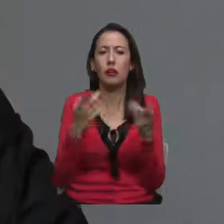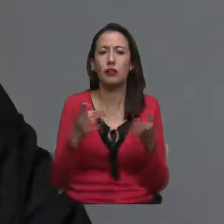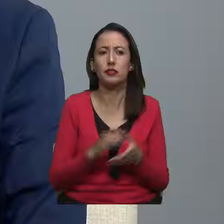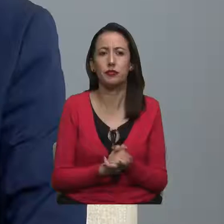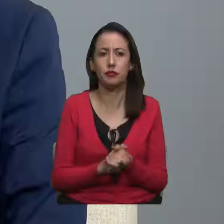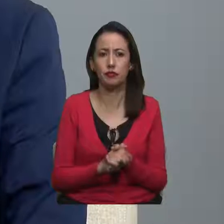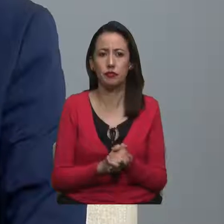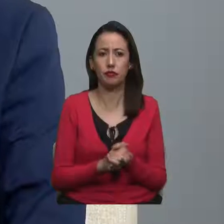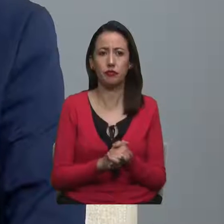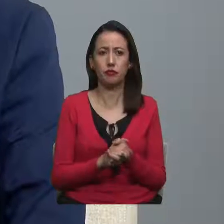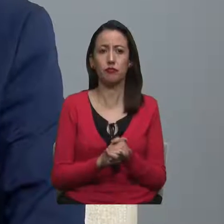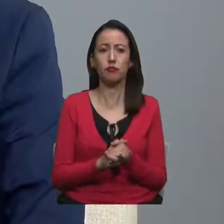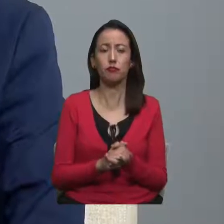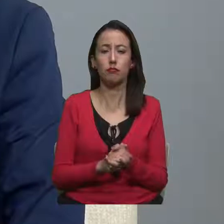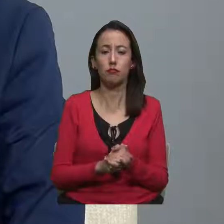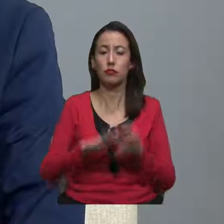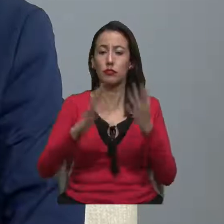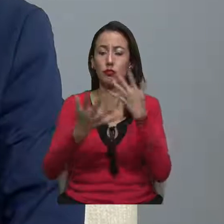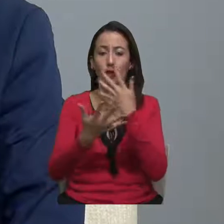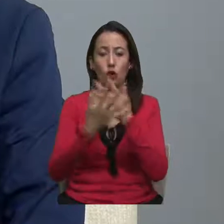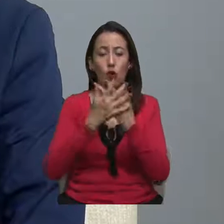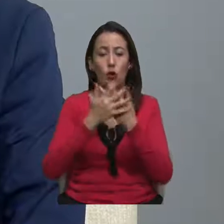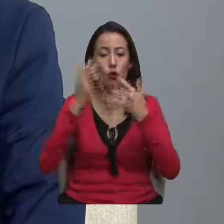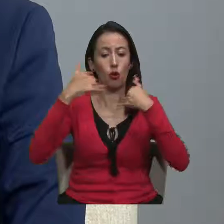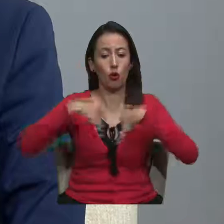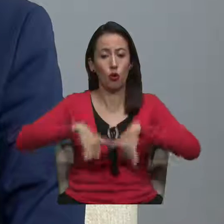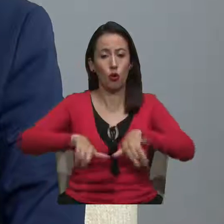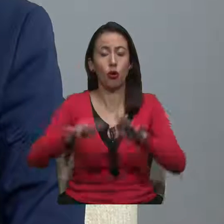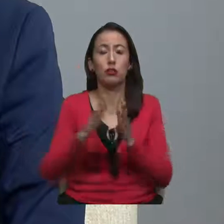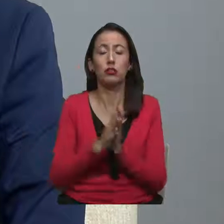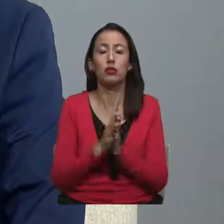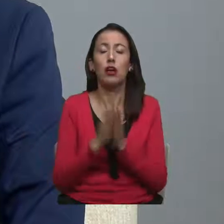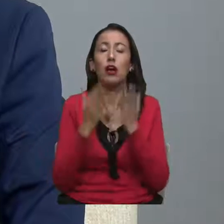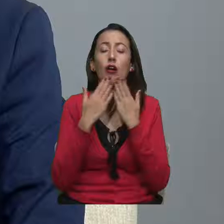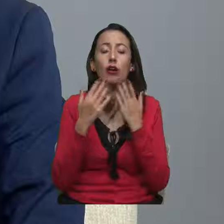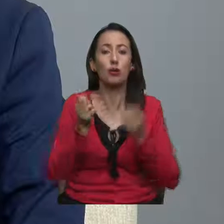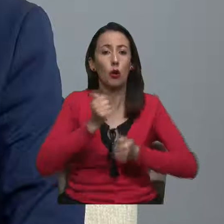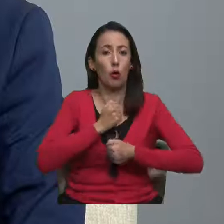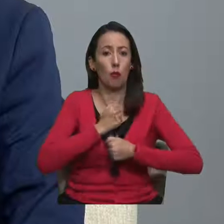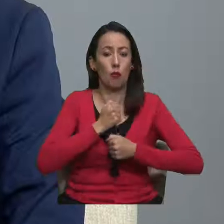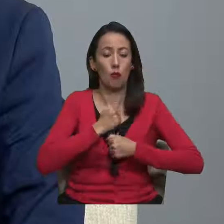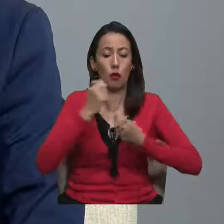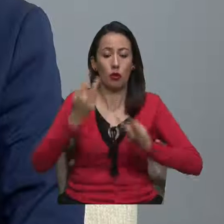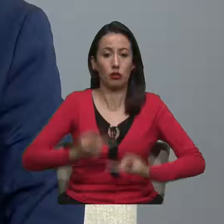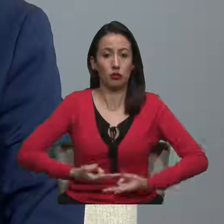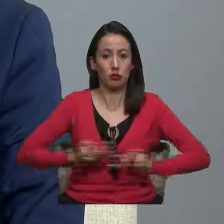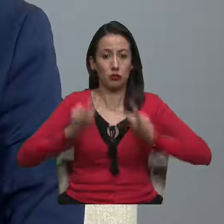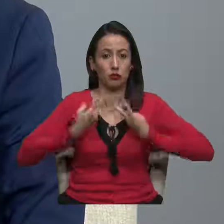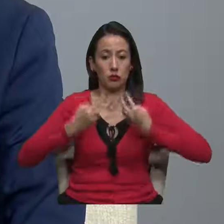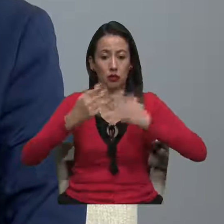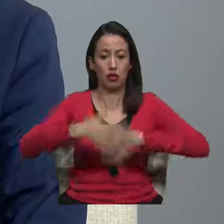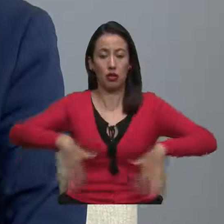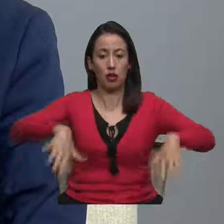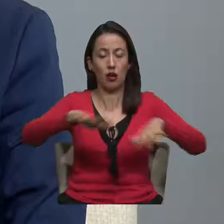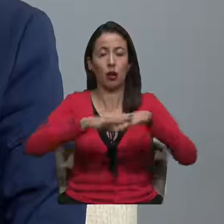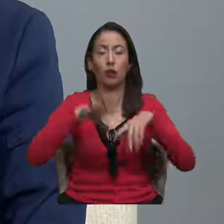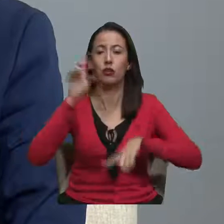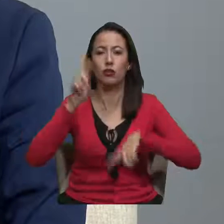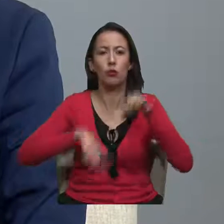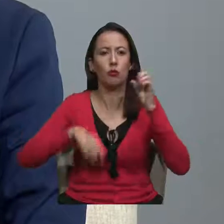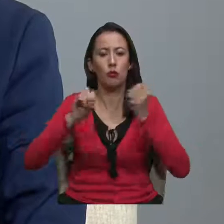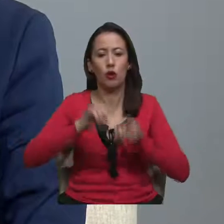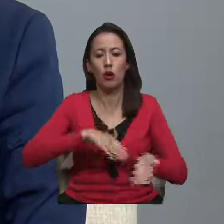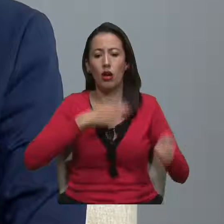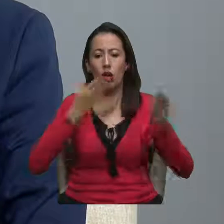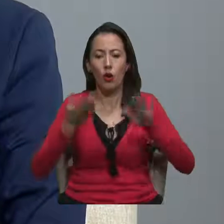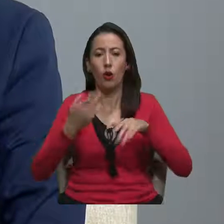no estoy de acuerdo con la pena en pena de muerte no somos dueños de la vida no podemos venir aquí a